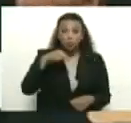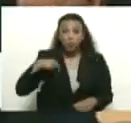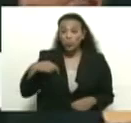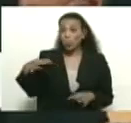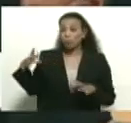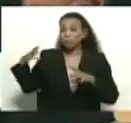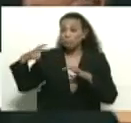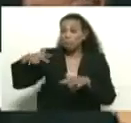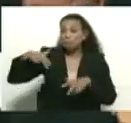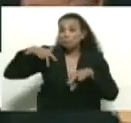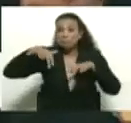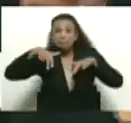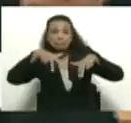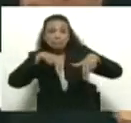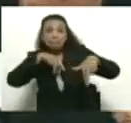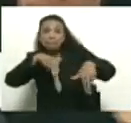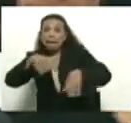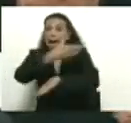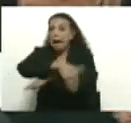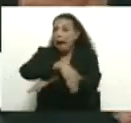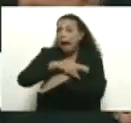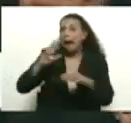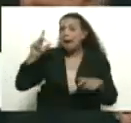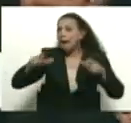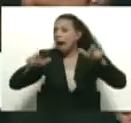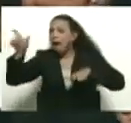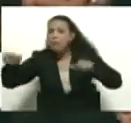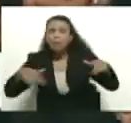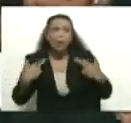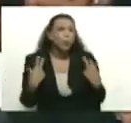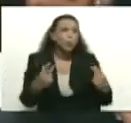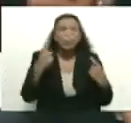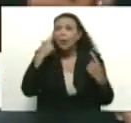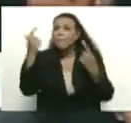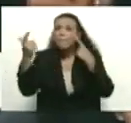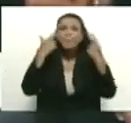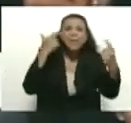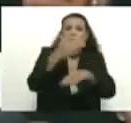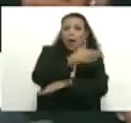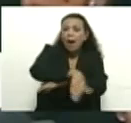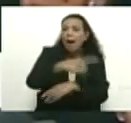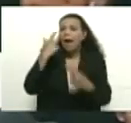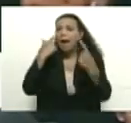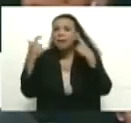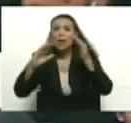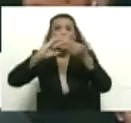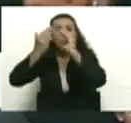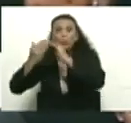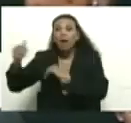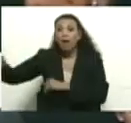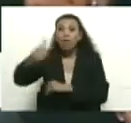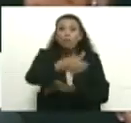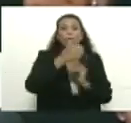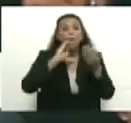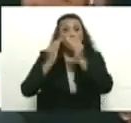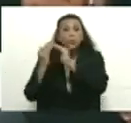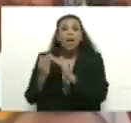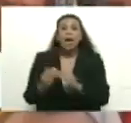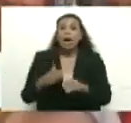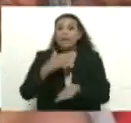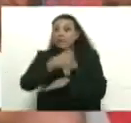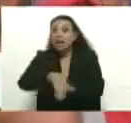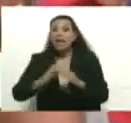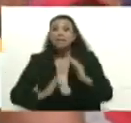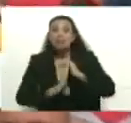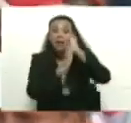pasado por la calle, hemos pasado por las calles, por las comunidades, ha salido el